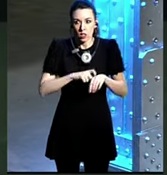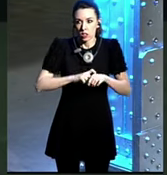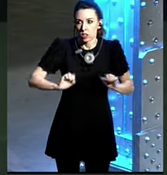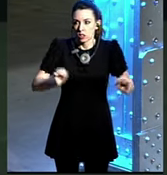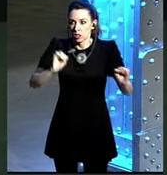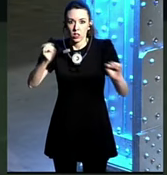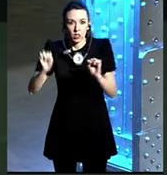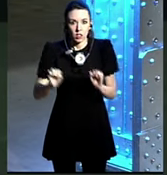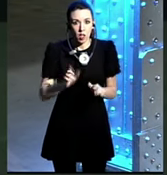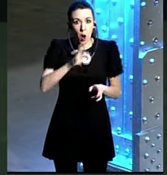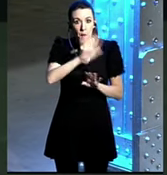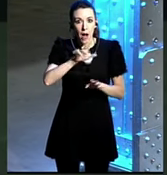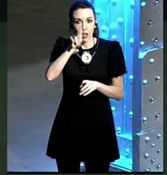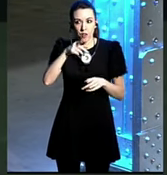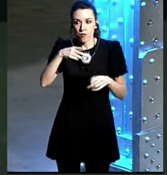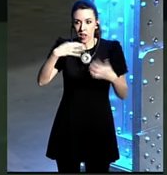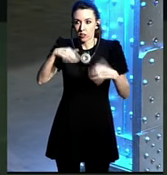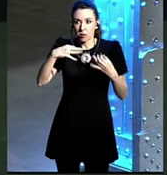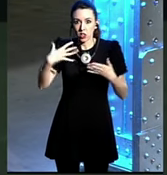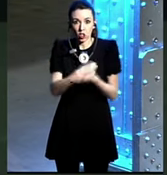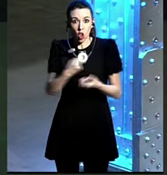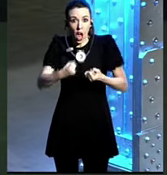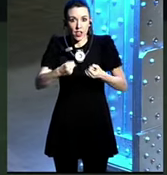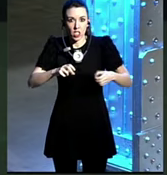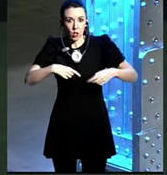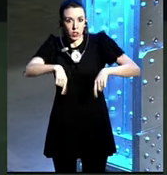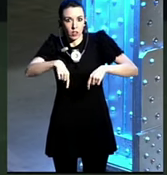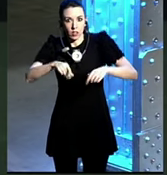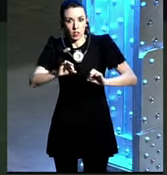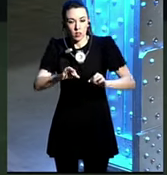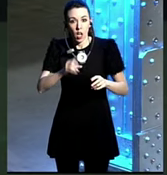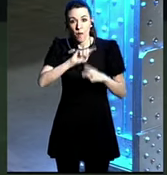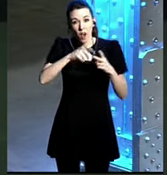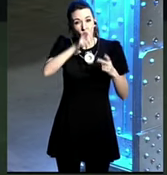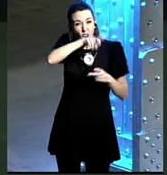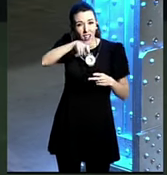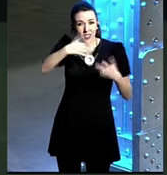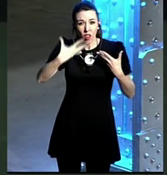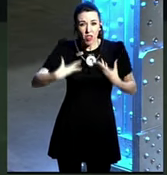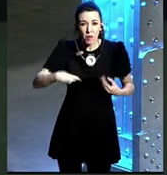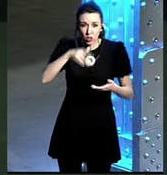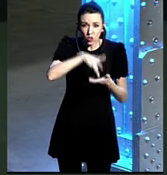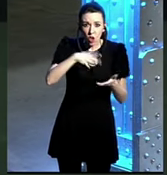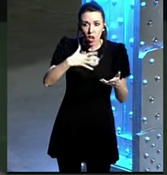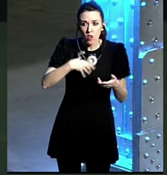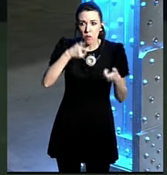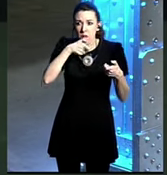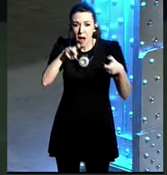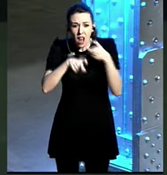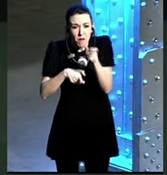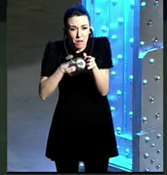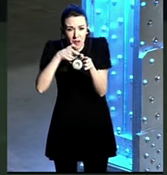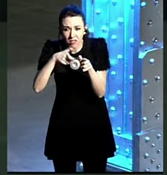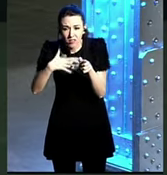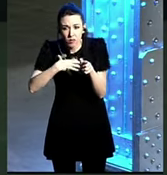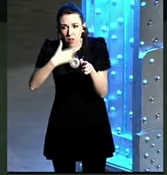parece que constantemente están templando por toda la energía que tienen. Y hay gente que cuando están deprimidas ni siquiera pueden juntar una palabra con otra